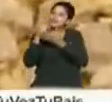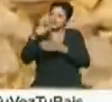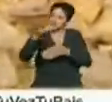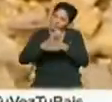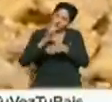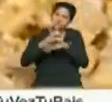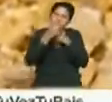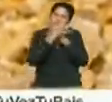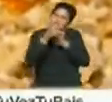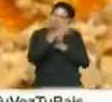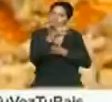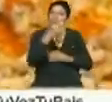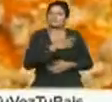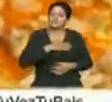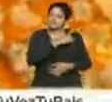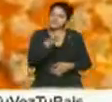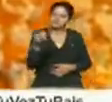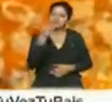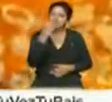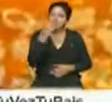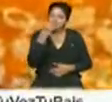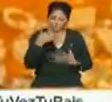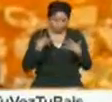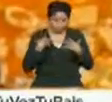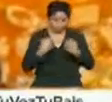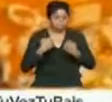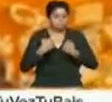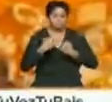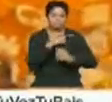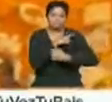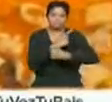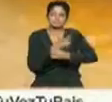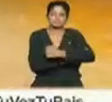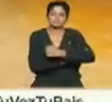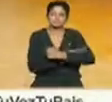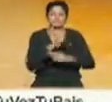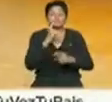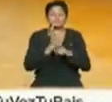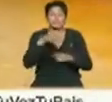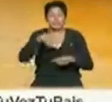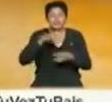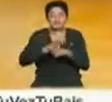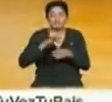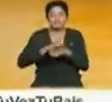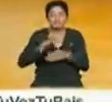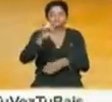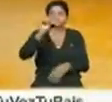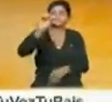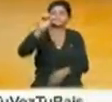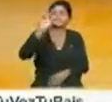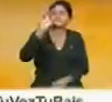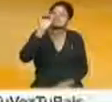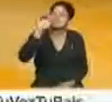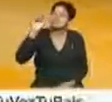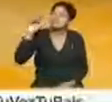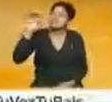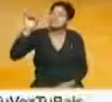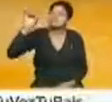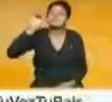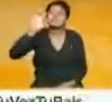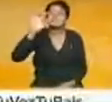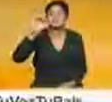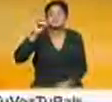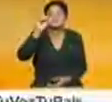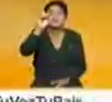quinoa por su alto valor nutricional. En Ecuador apenas se consume 0.5 toneladas de este producto y es